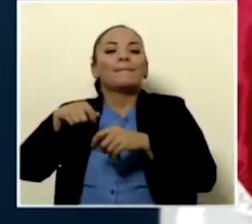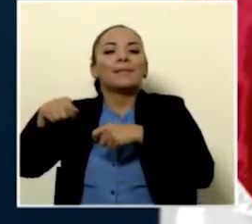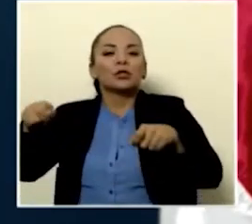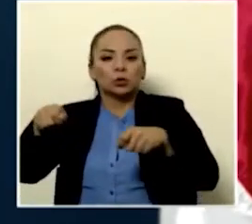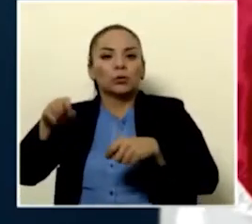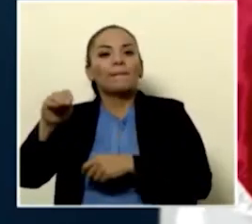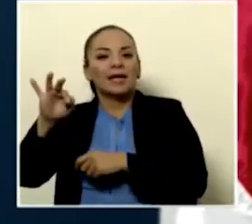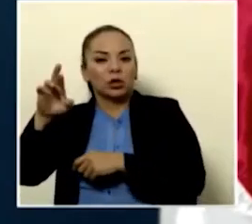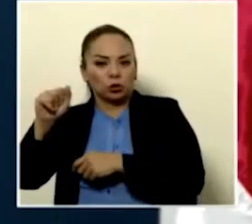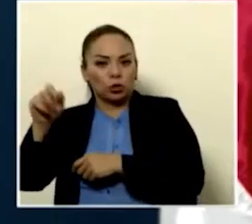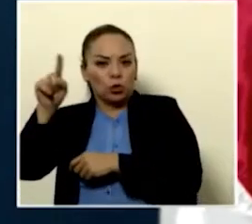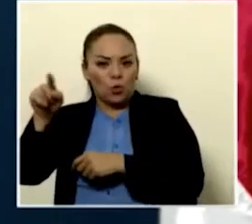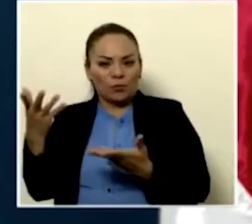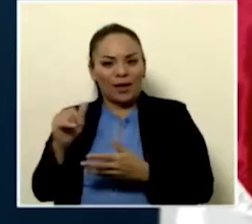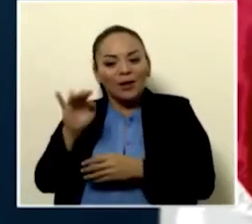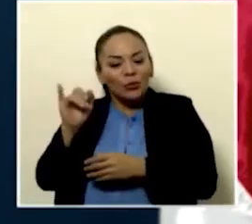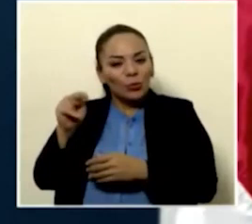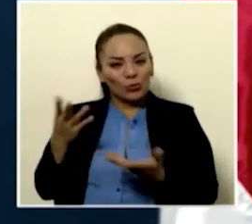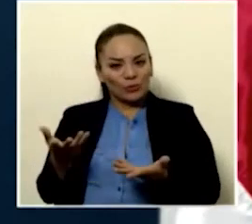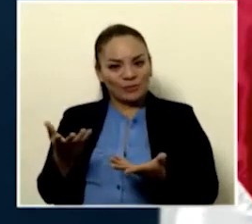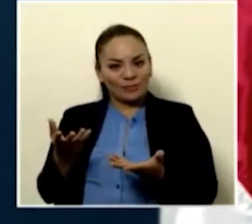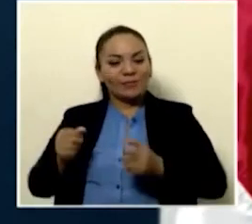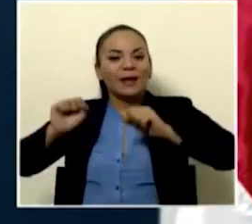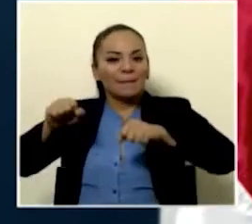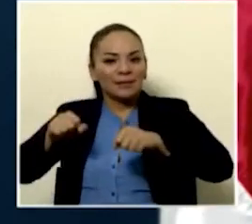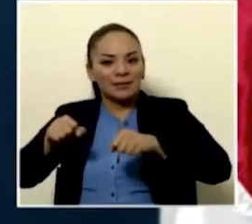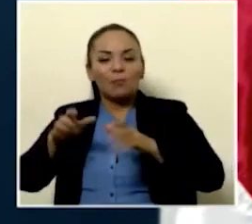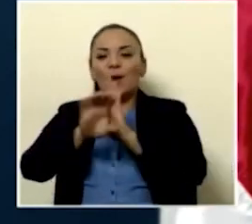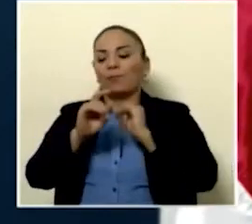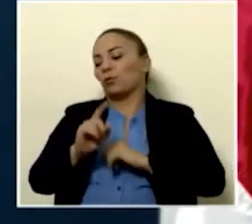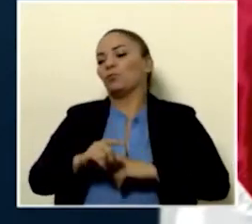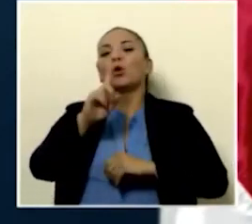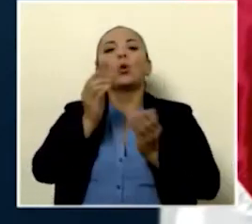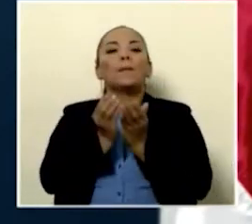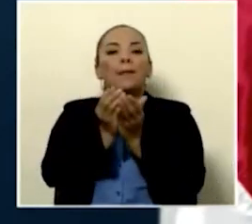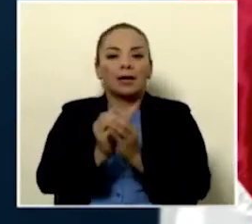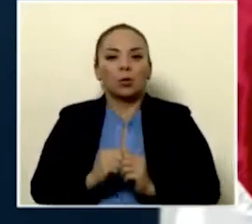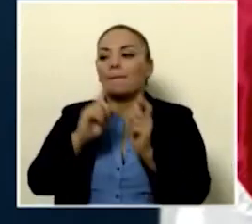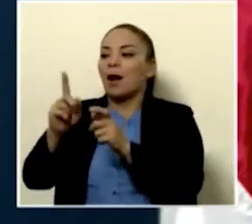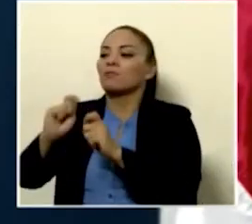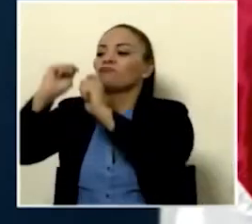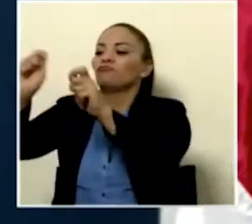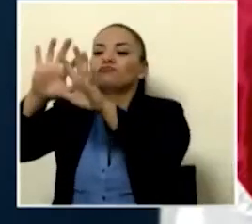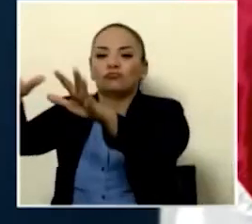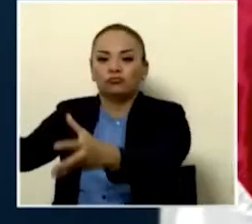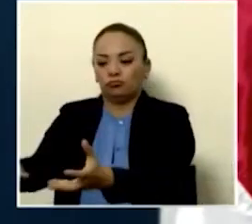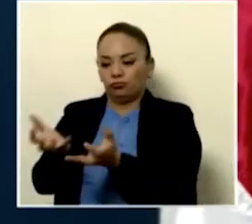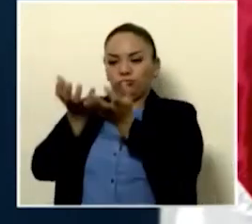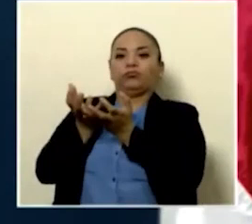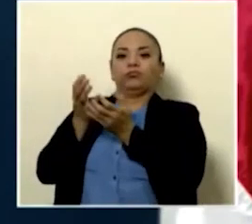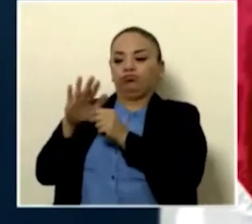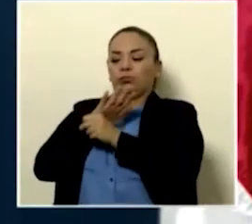de atún. Y eso es en capacidad de acarreo. Es decir, si un barco va, pesca, llena, entrega, vuelve